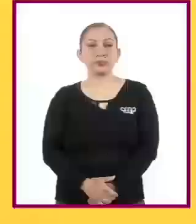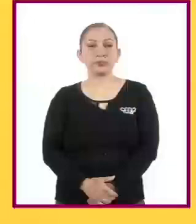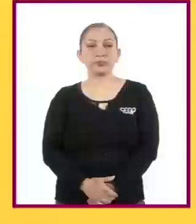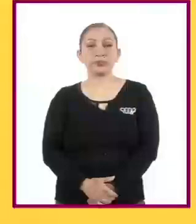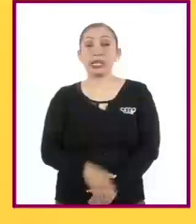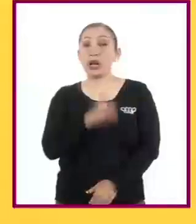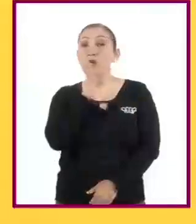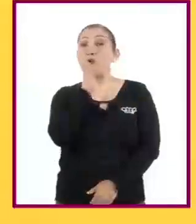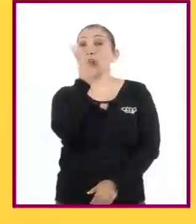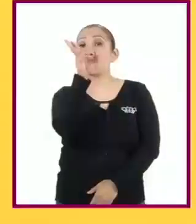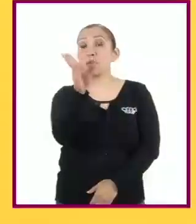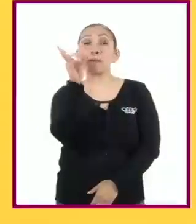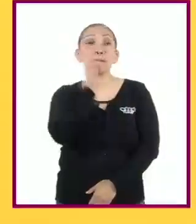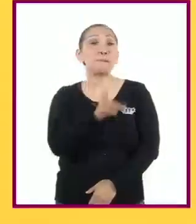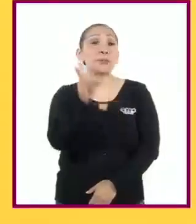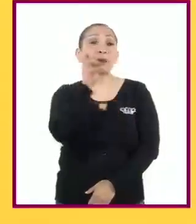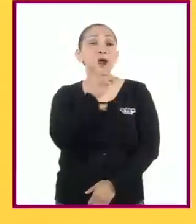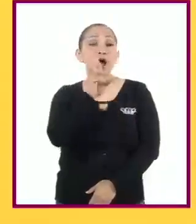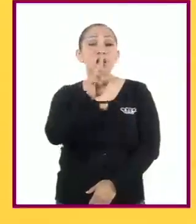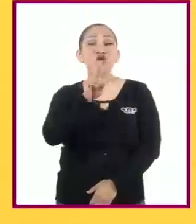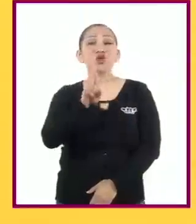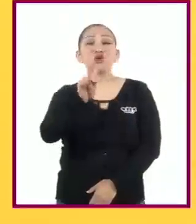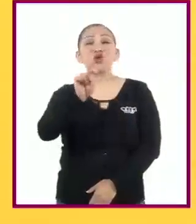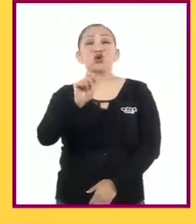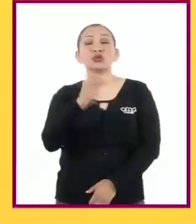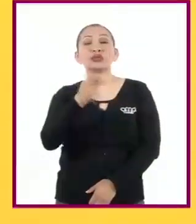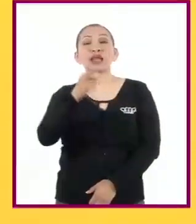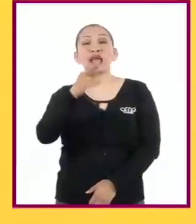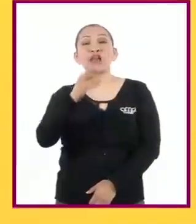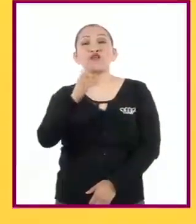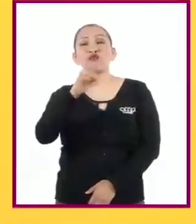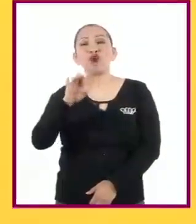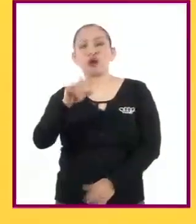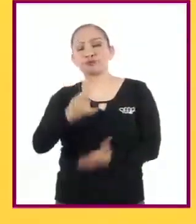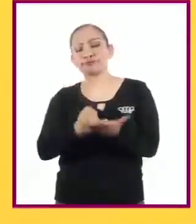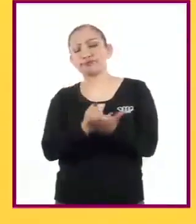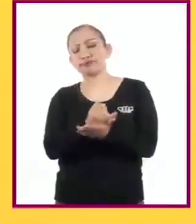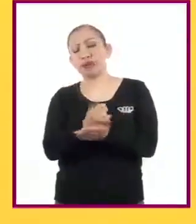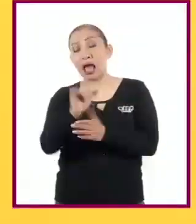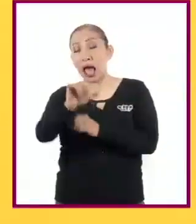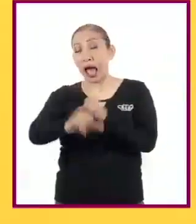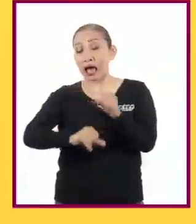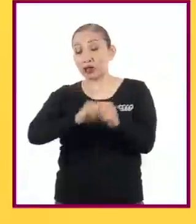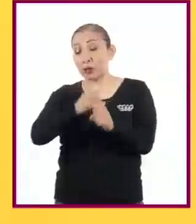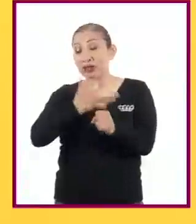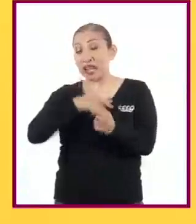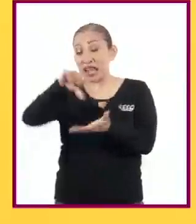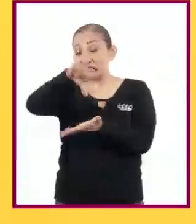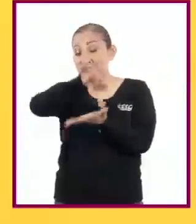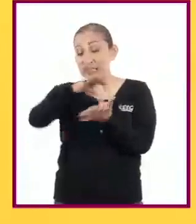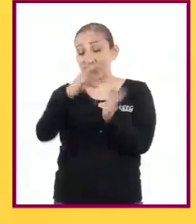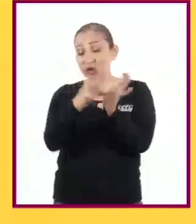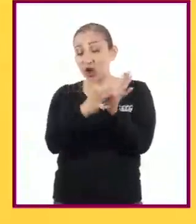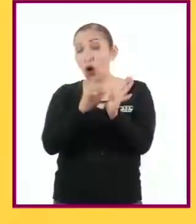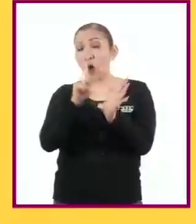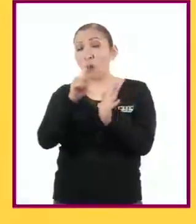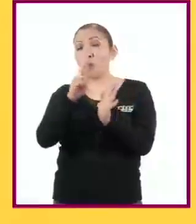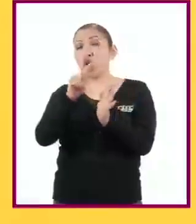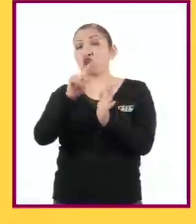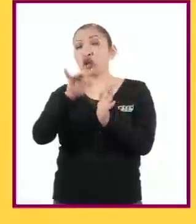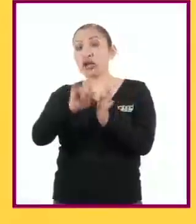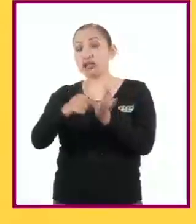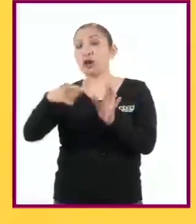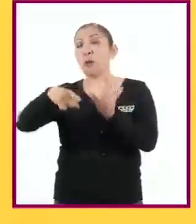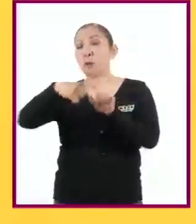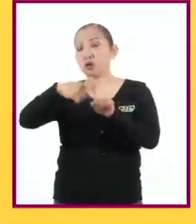Los resultados del experimento de Rutherford le permitieron deducir que los átomos tienen un núcleo formado de protones con